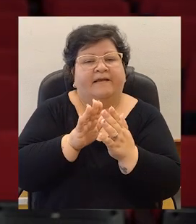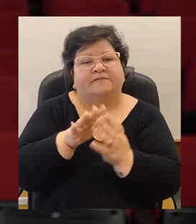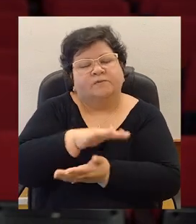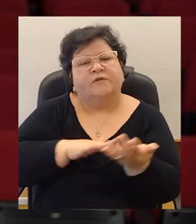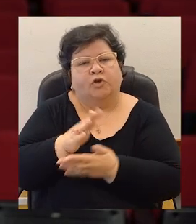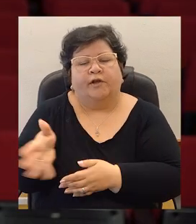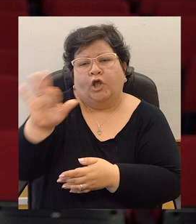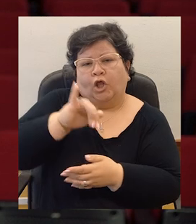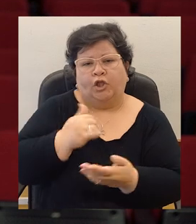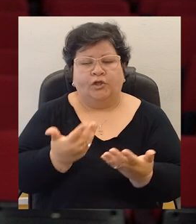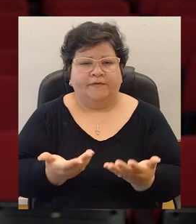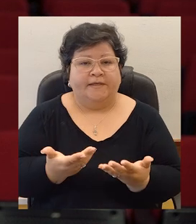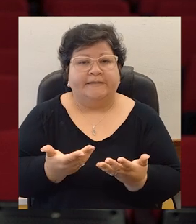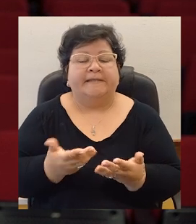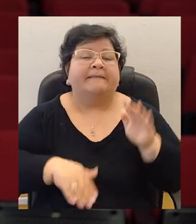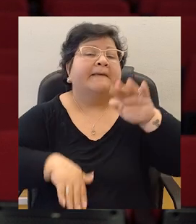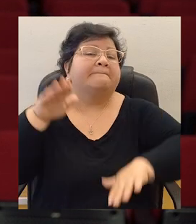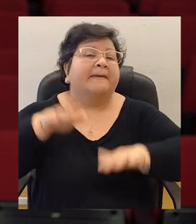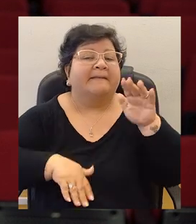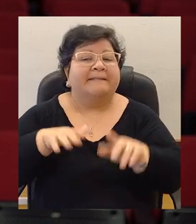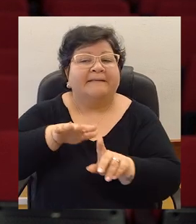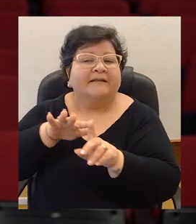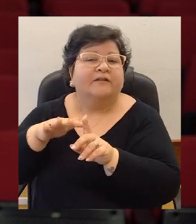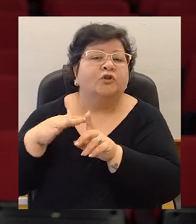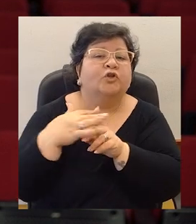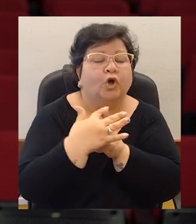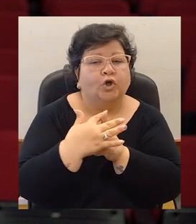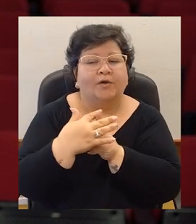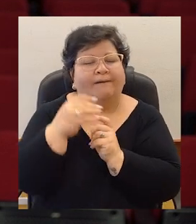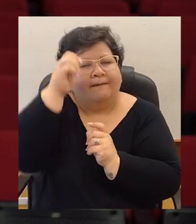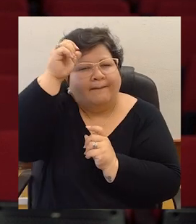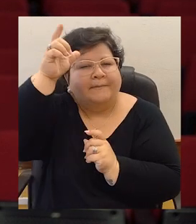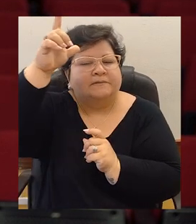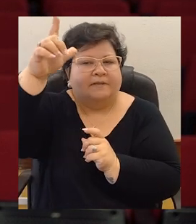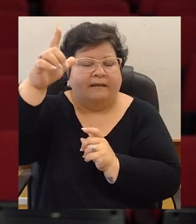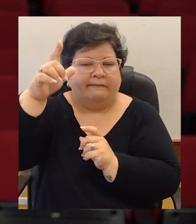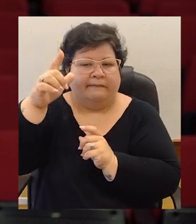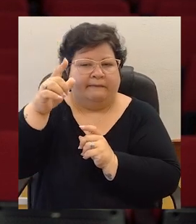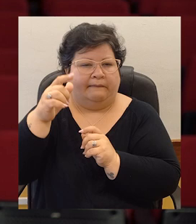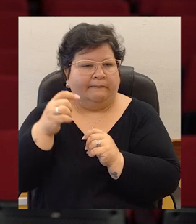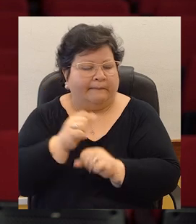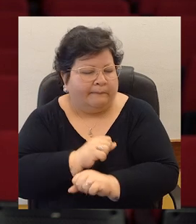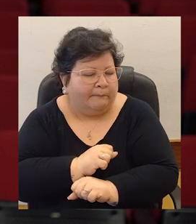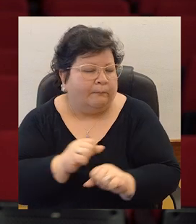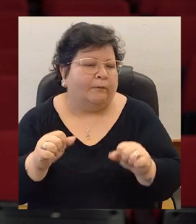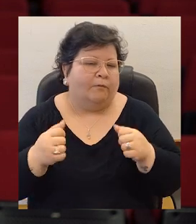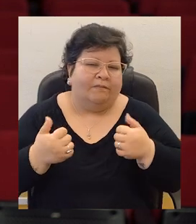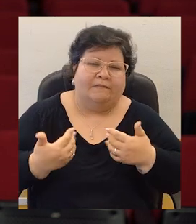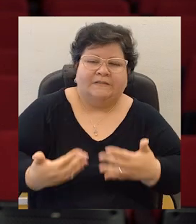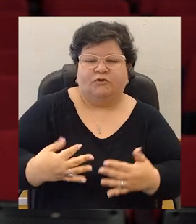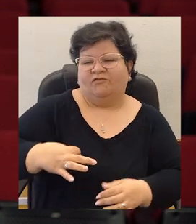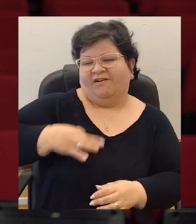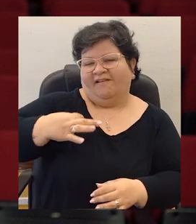circunstancias por las que estemos pasando y de las capacidades que hayamos desarrollado a lo largo de todo nuestro ciclo